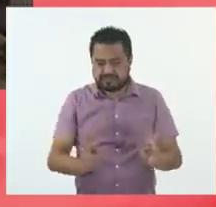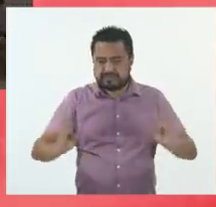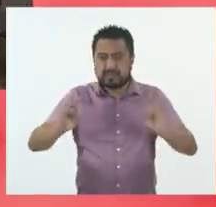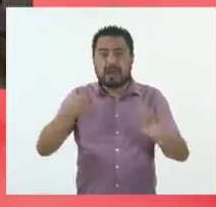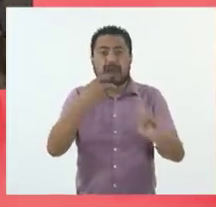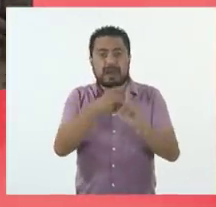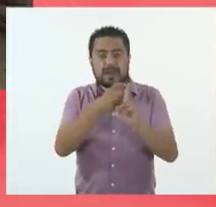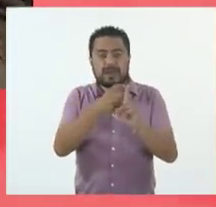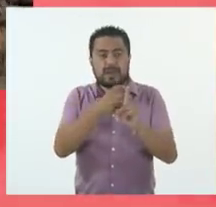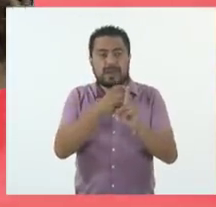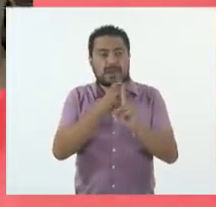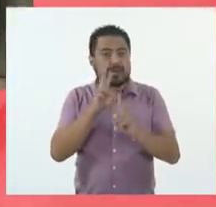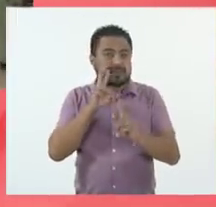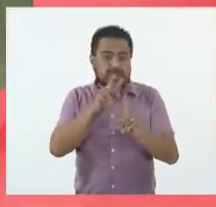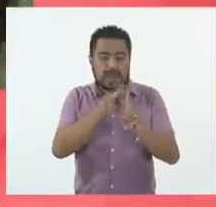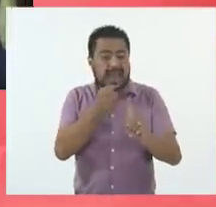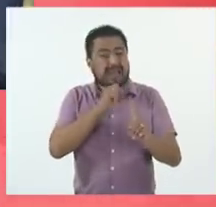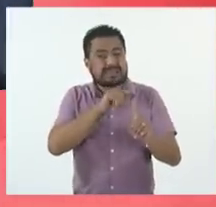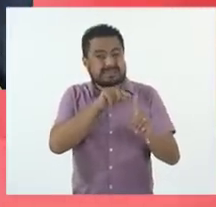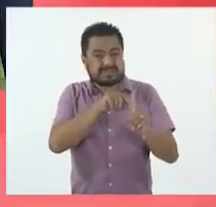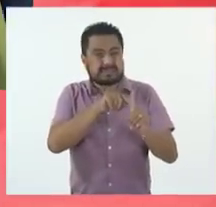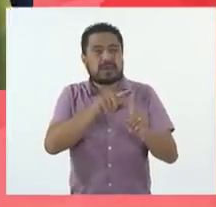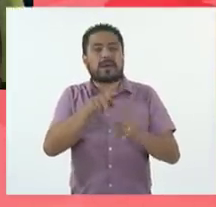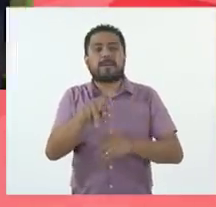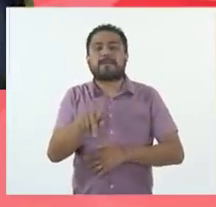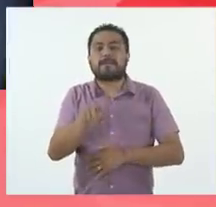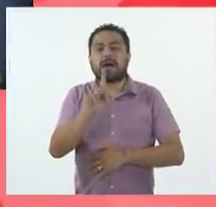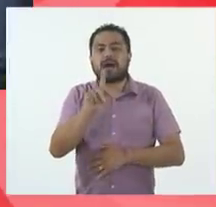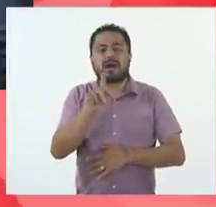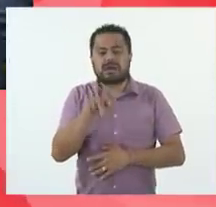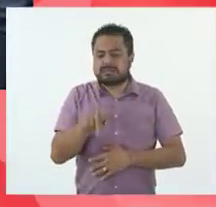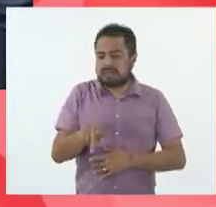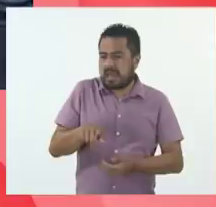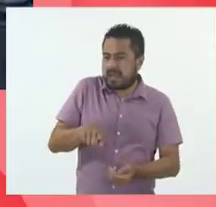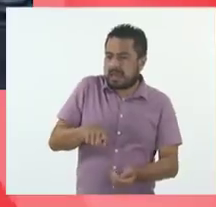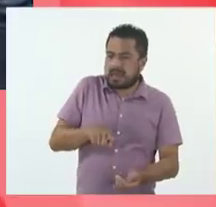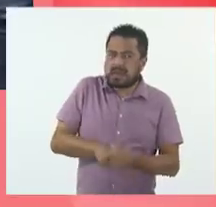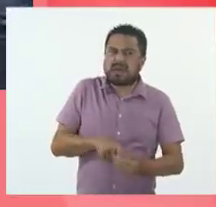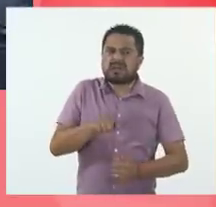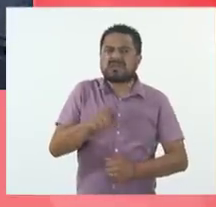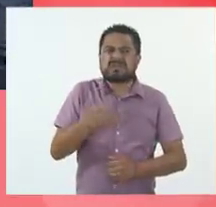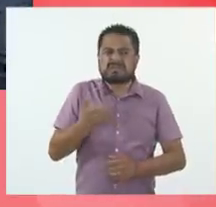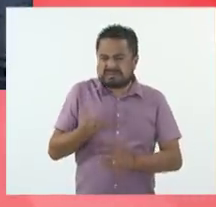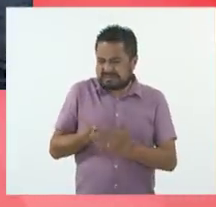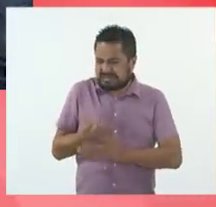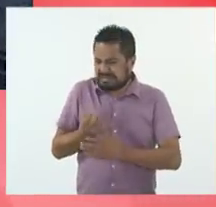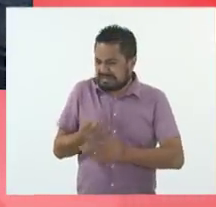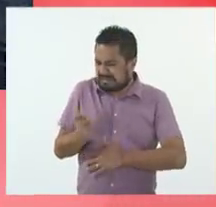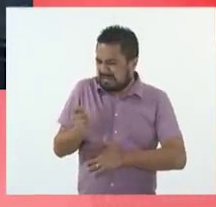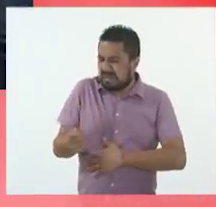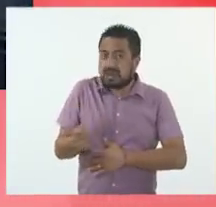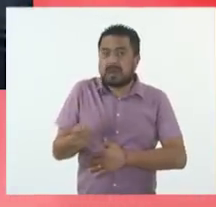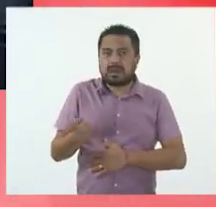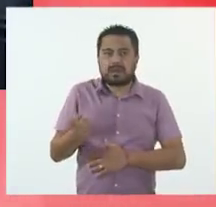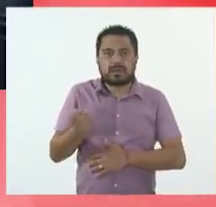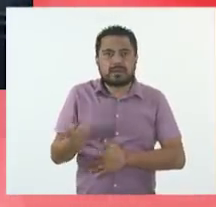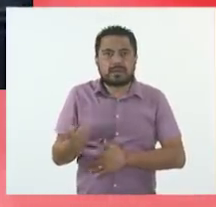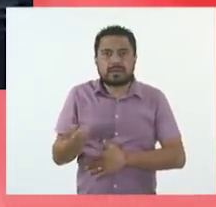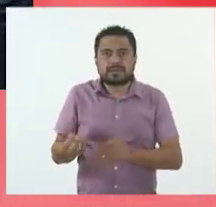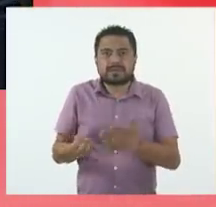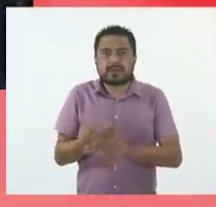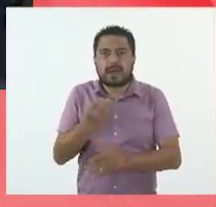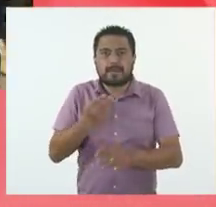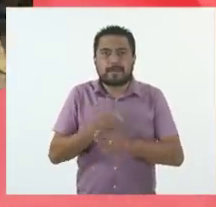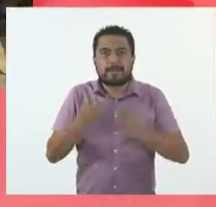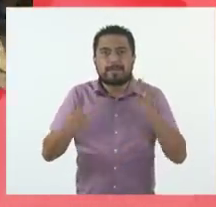aquí, así lo ven. Pero aparentemente, pues dices, ¿qué va a salir de allí, verdad? Pues de aquí sale el